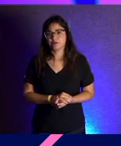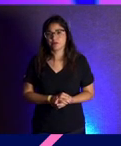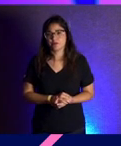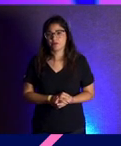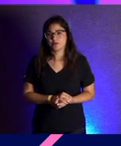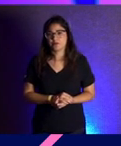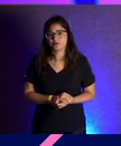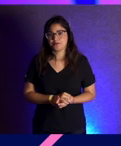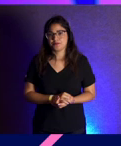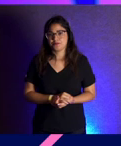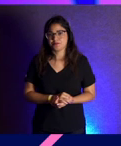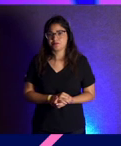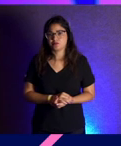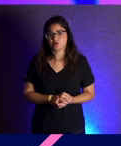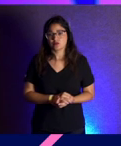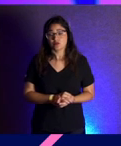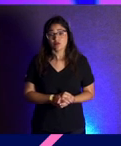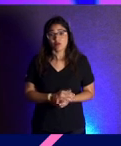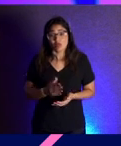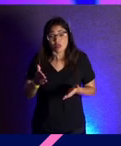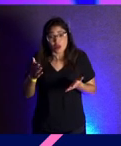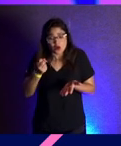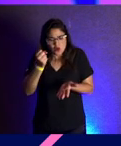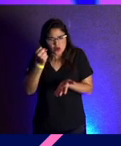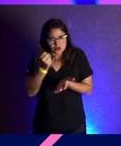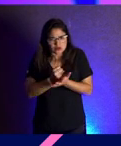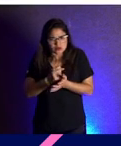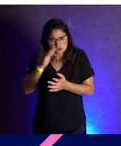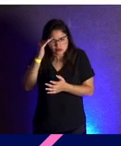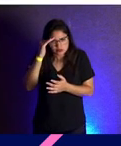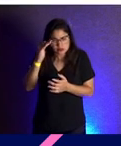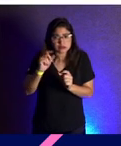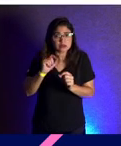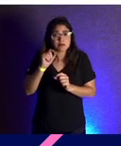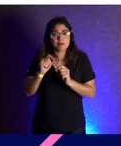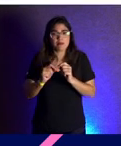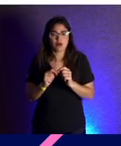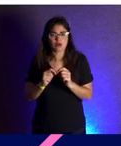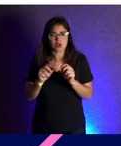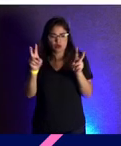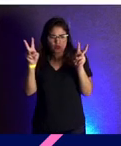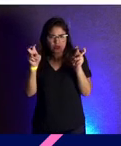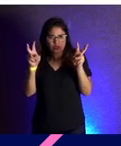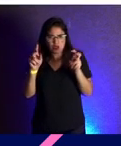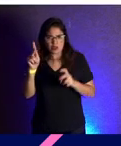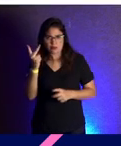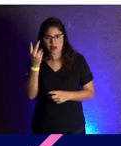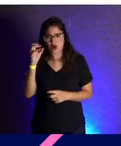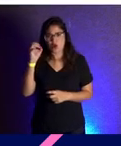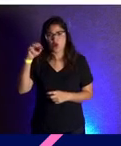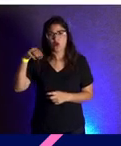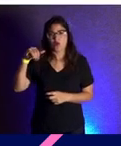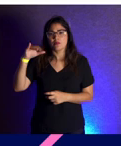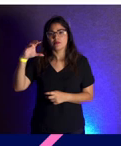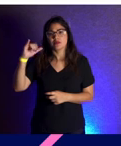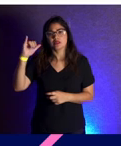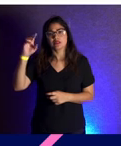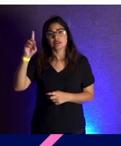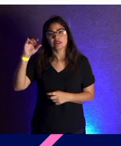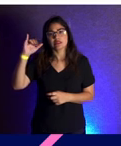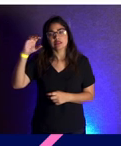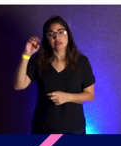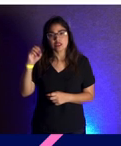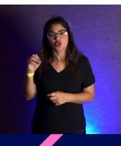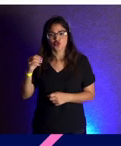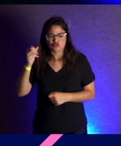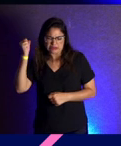El hallazgo principal aquí es que estamos hablando de homicidios de Colombia, el procededor central, fundamental y primero con los hombres.